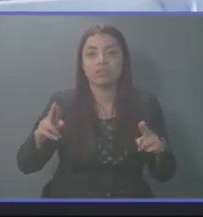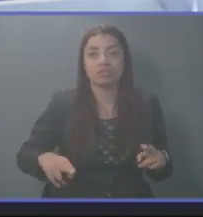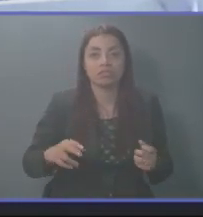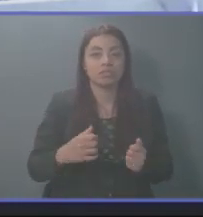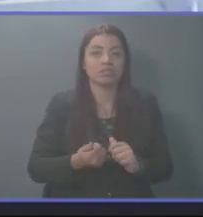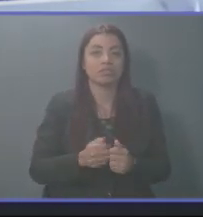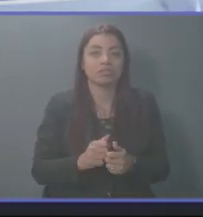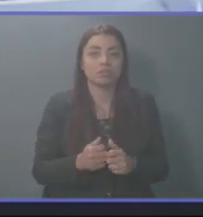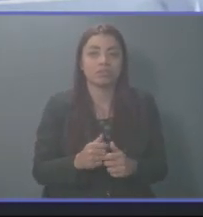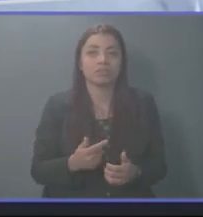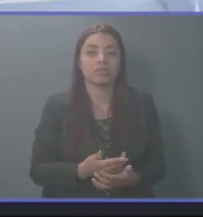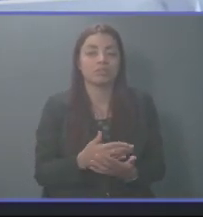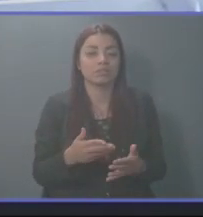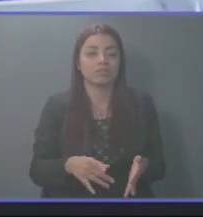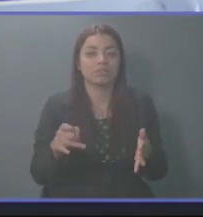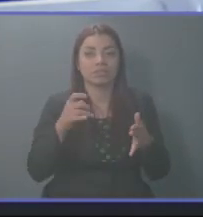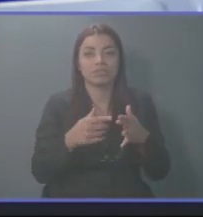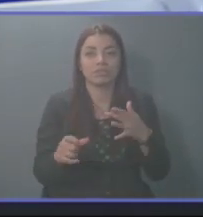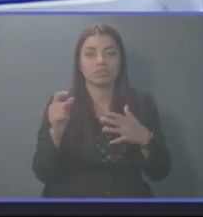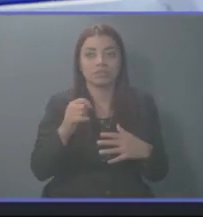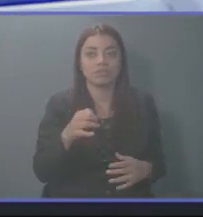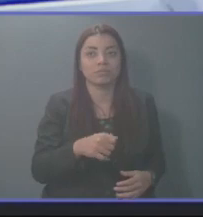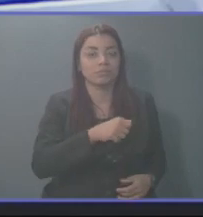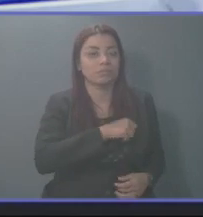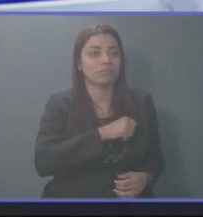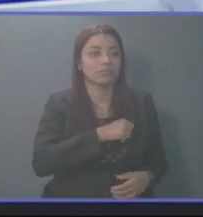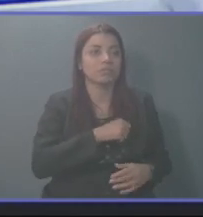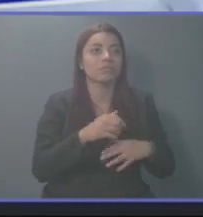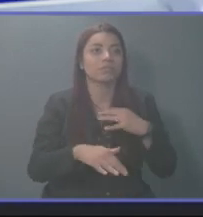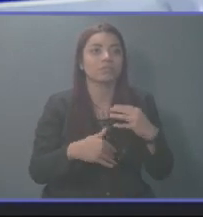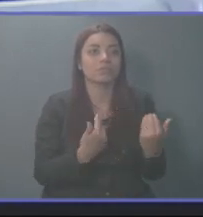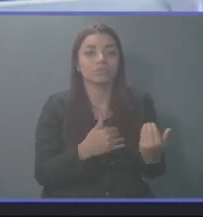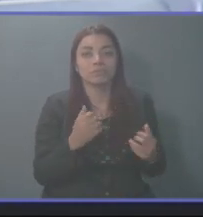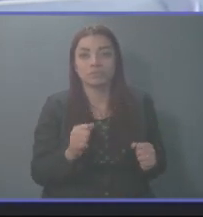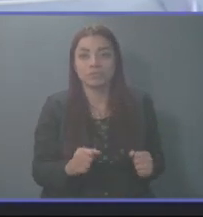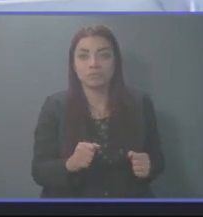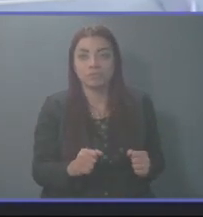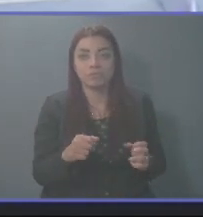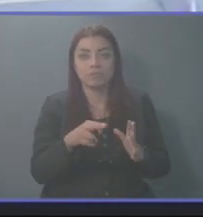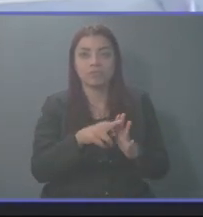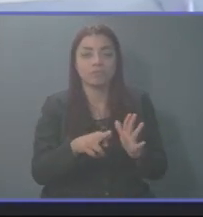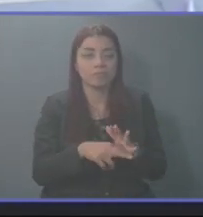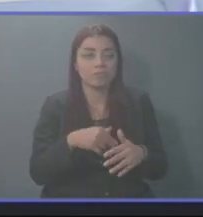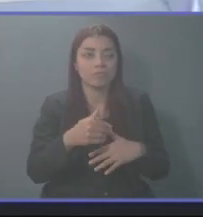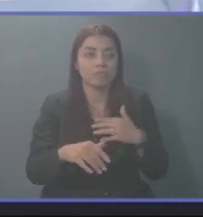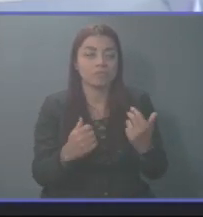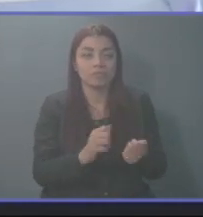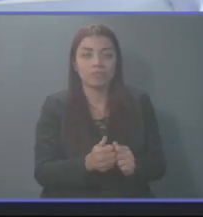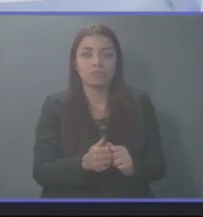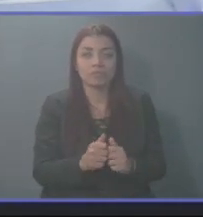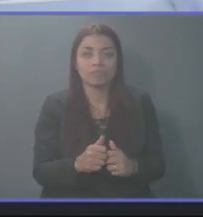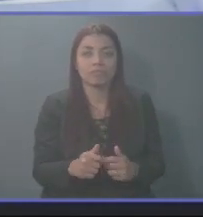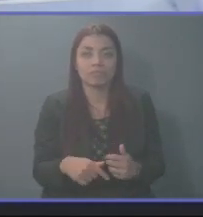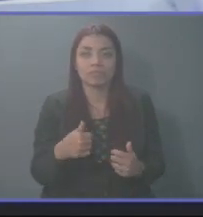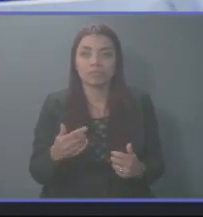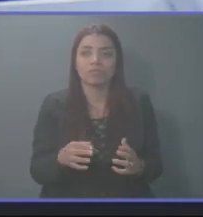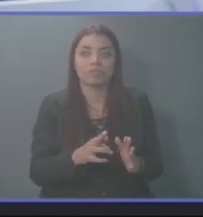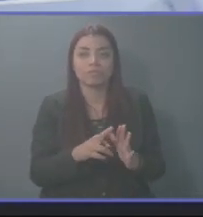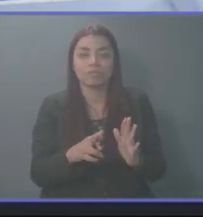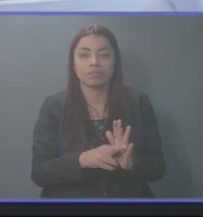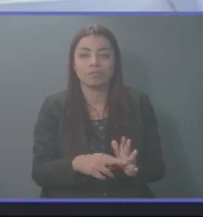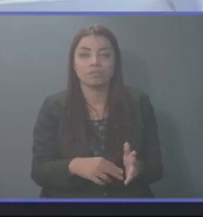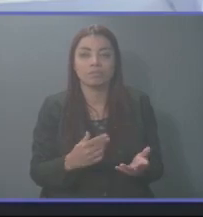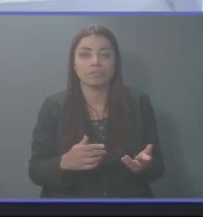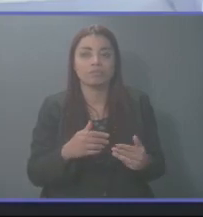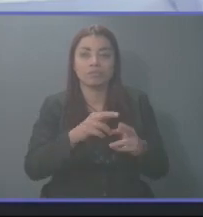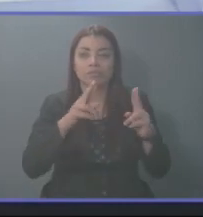deportiva: ente asociativo encargado de organizar, administrar y normar un determinado deporte debidamente reconocido por